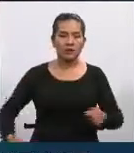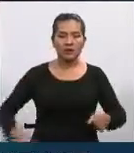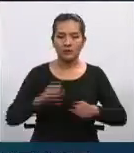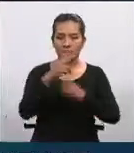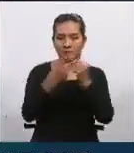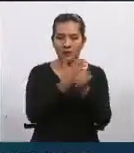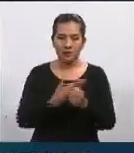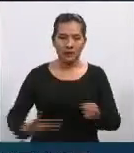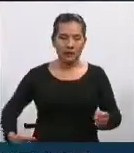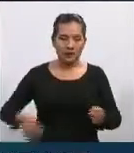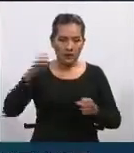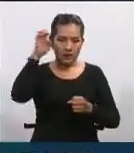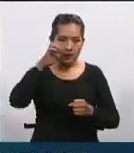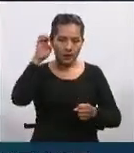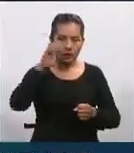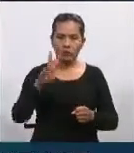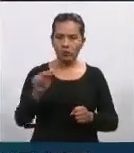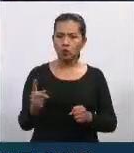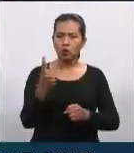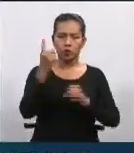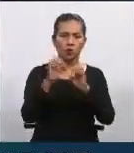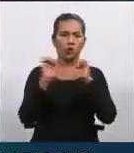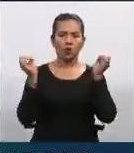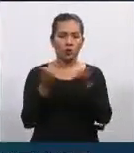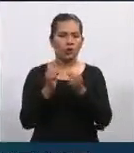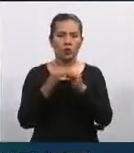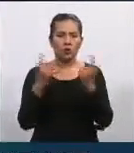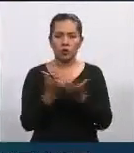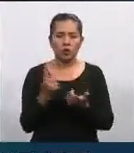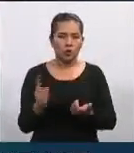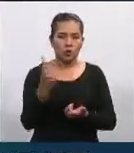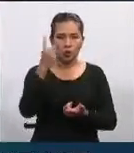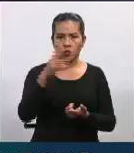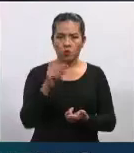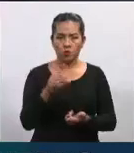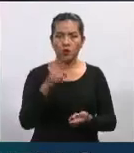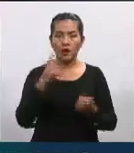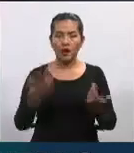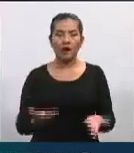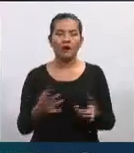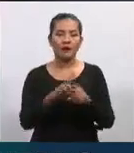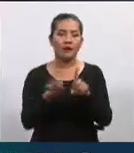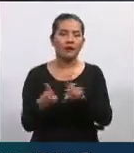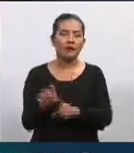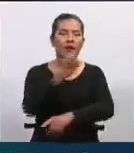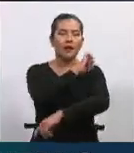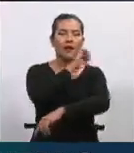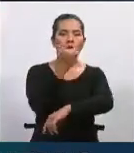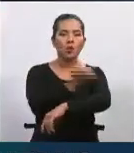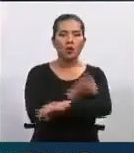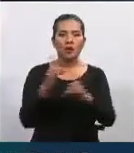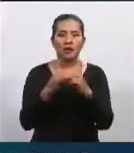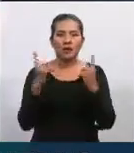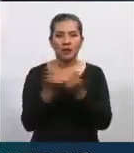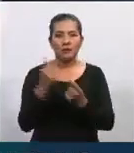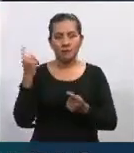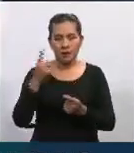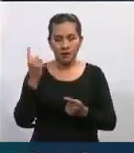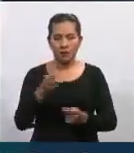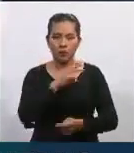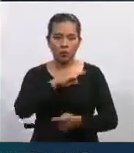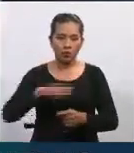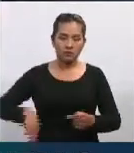estado, no solamente las organizaciones sociales, sino que también las autoridades departamentales, municipales